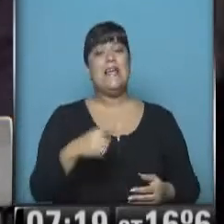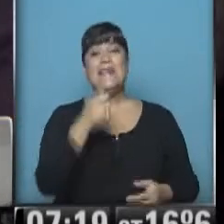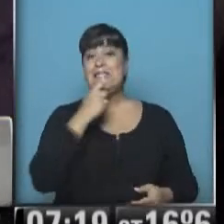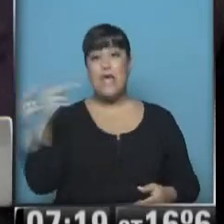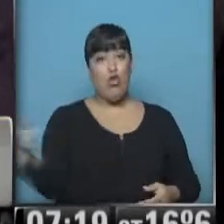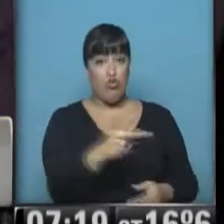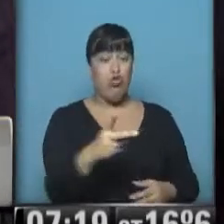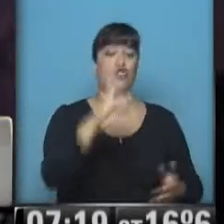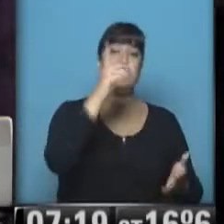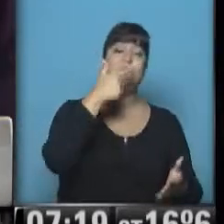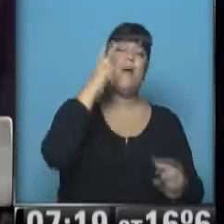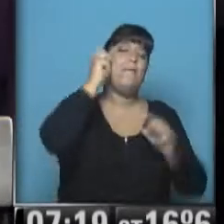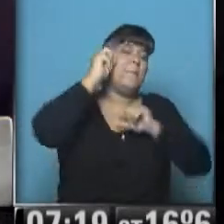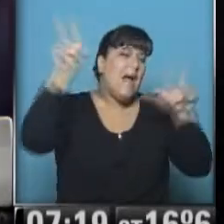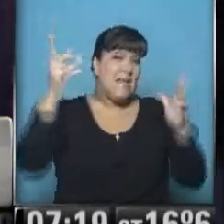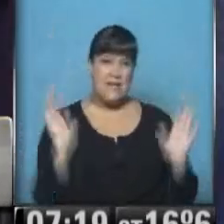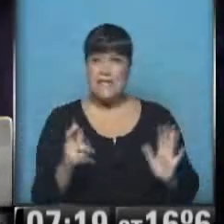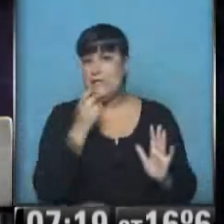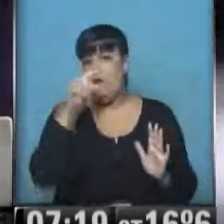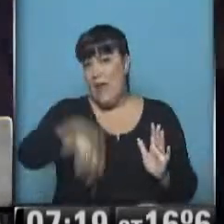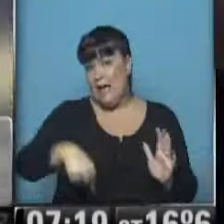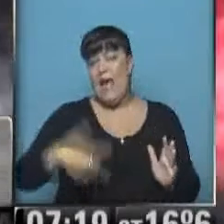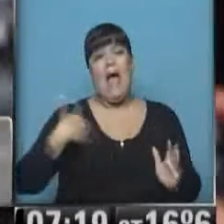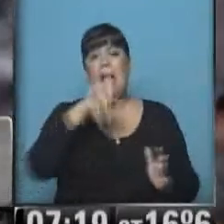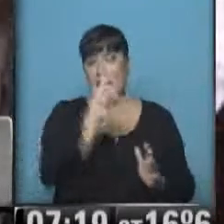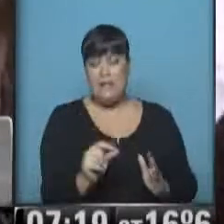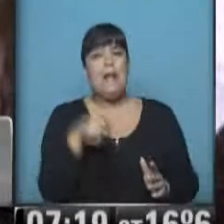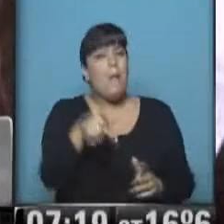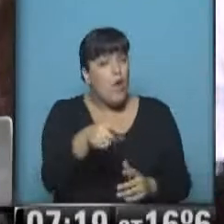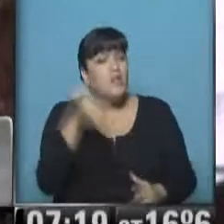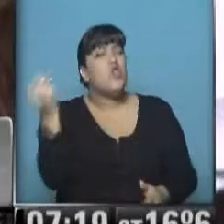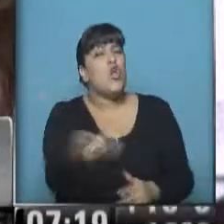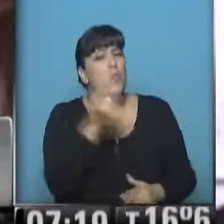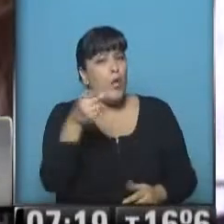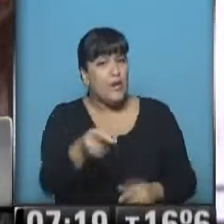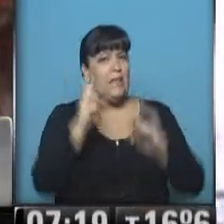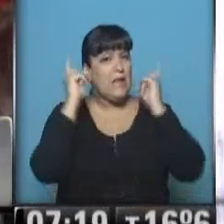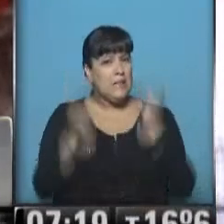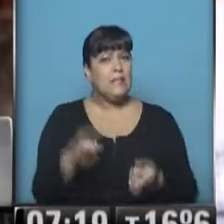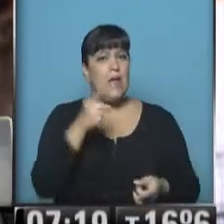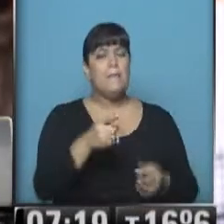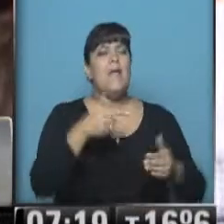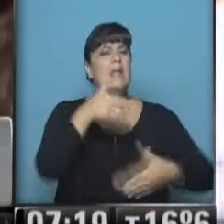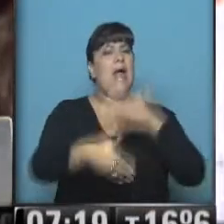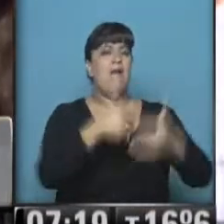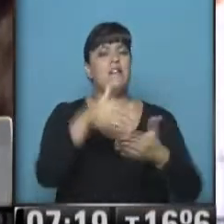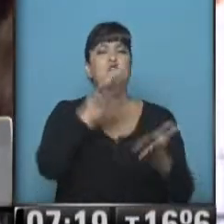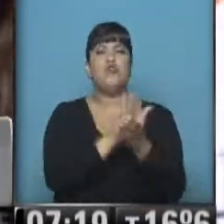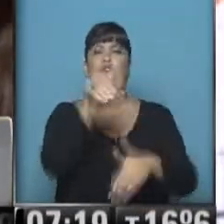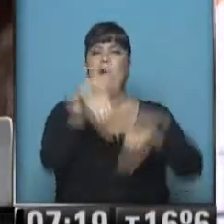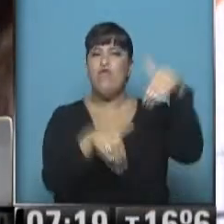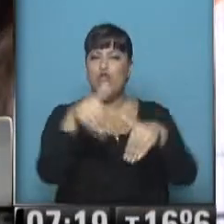dos cámaras, imagínese si pasara incluso acá en Argentina, de ahí la importancia de que también se avance en las